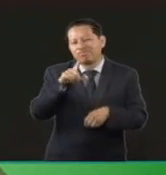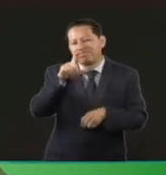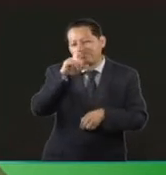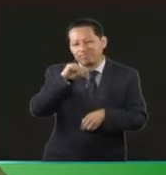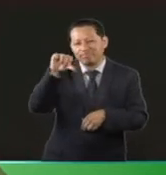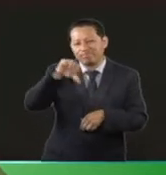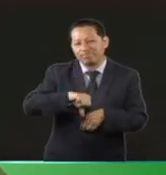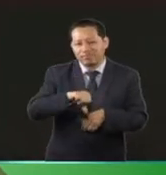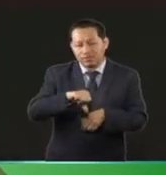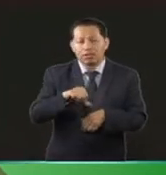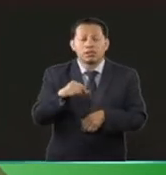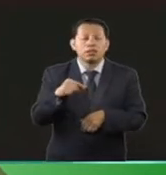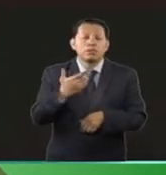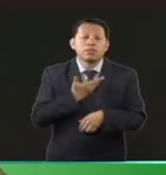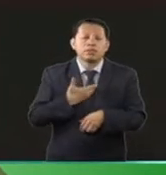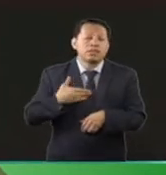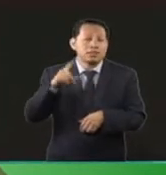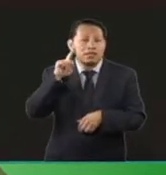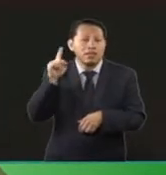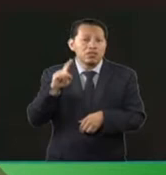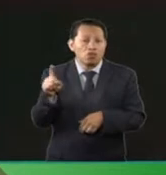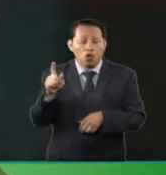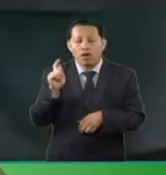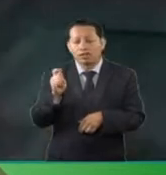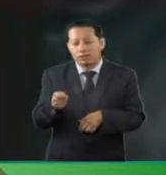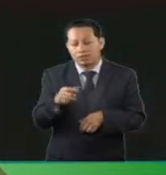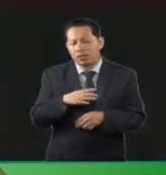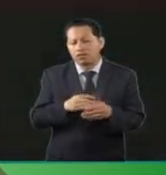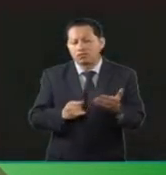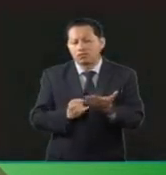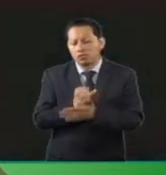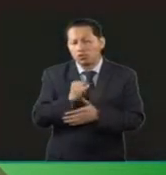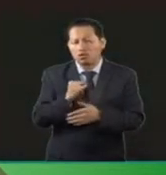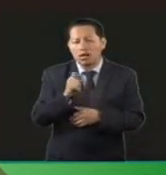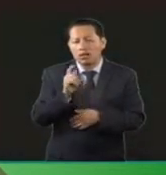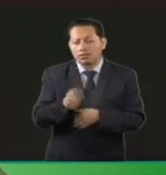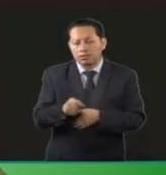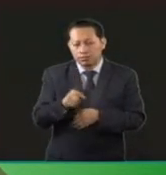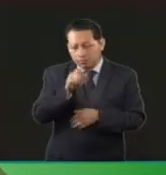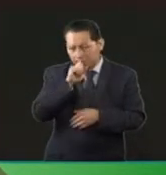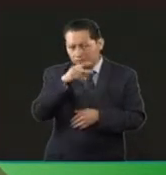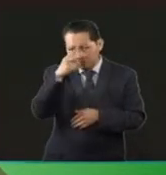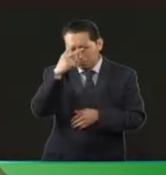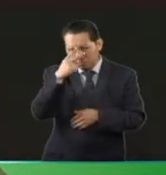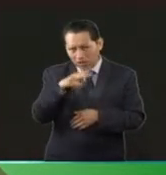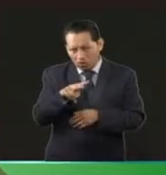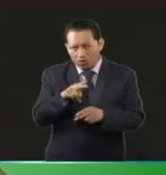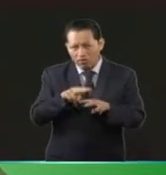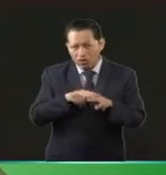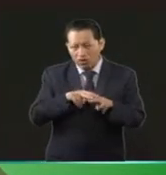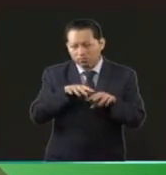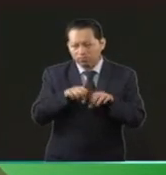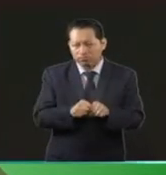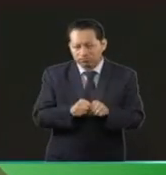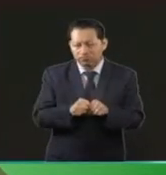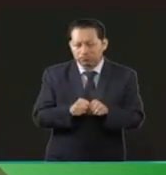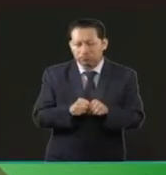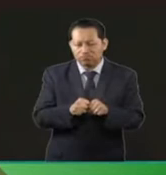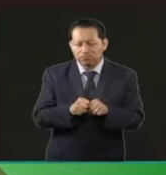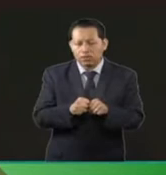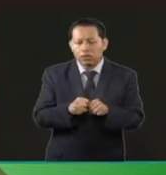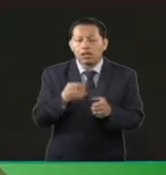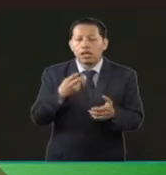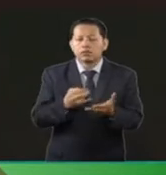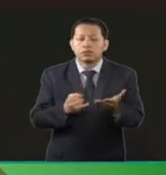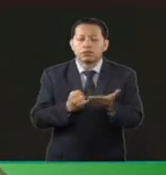presidente Ernesto Cedillo decidió privatizar los ferrocarriles nacionales de México esta decisión como parte